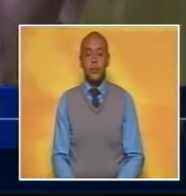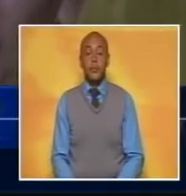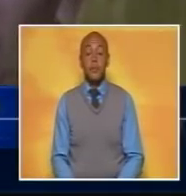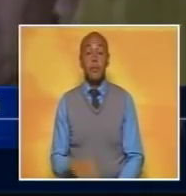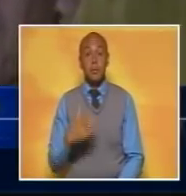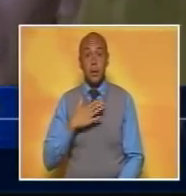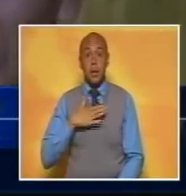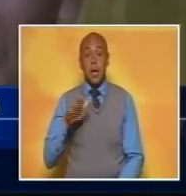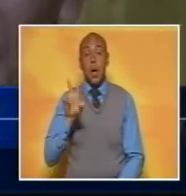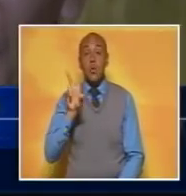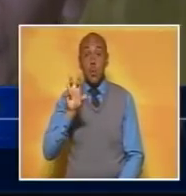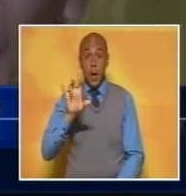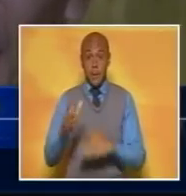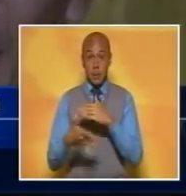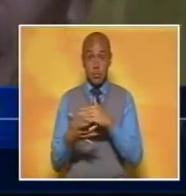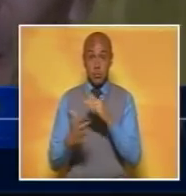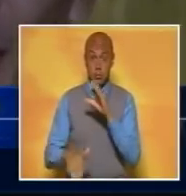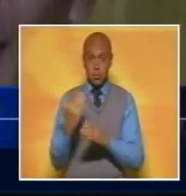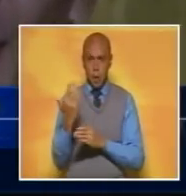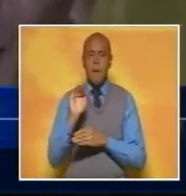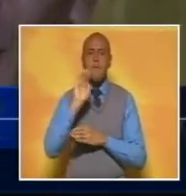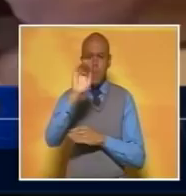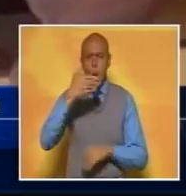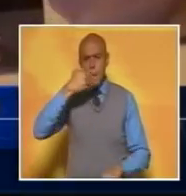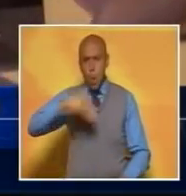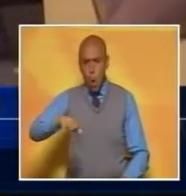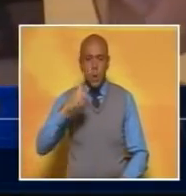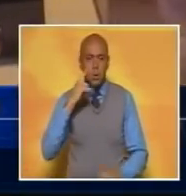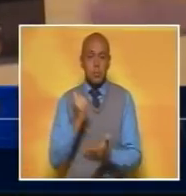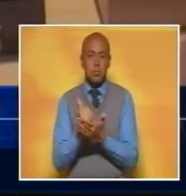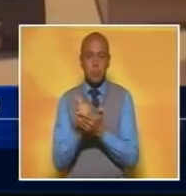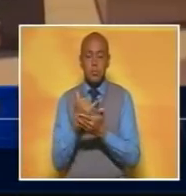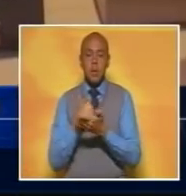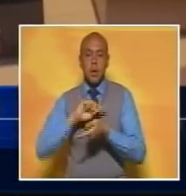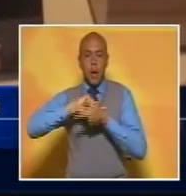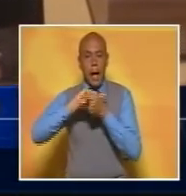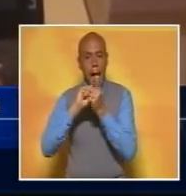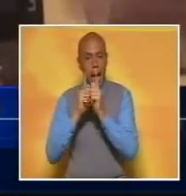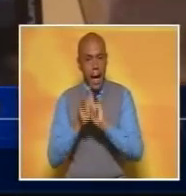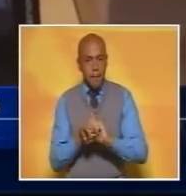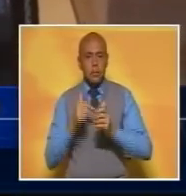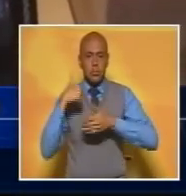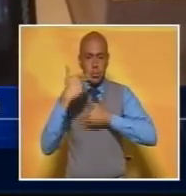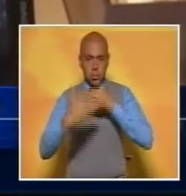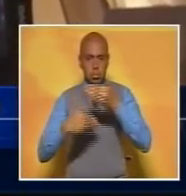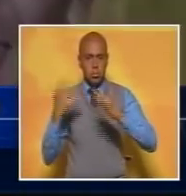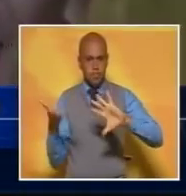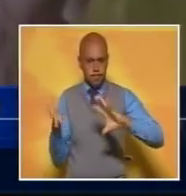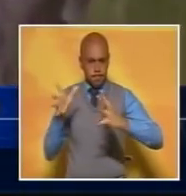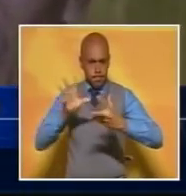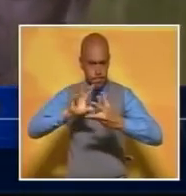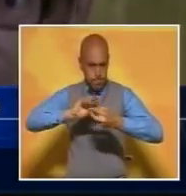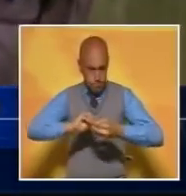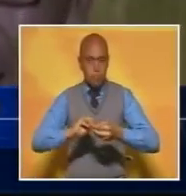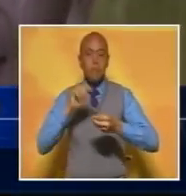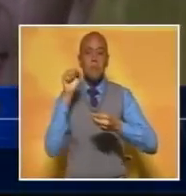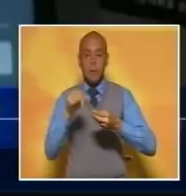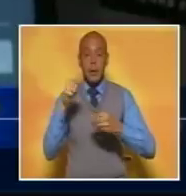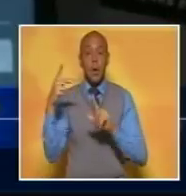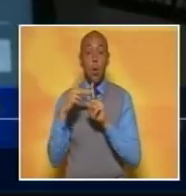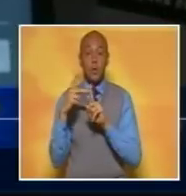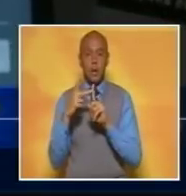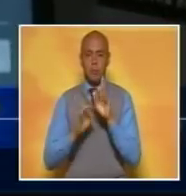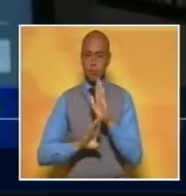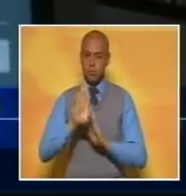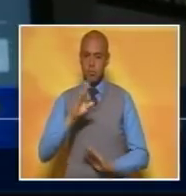Habrá muchas nuevas tecnologías que saldrán. Planeamos cambiar constantemente para ser un hotel donde la gente pueda disfrutar de las